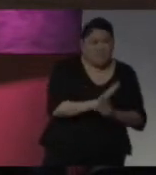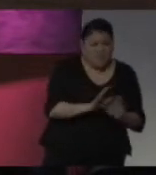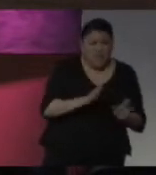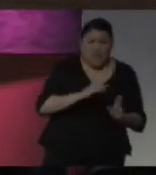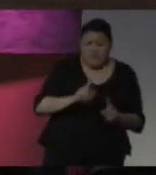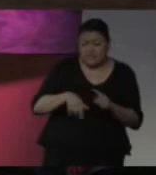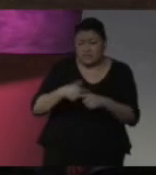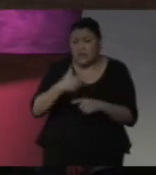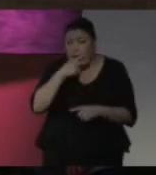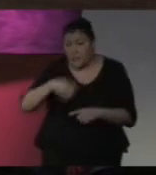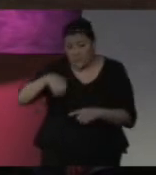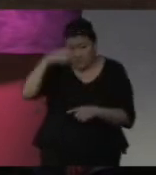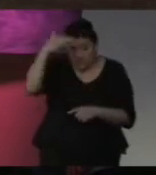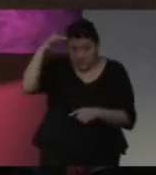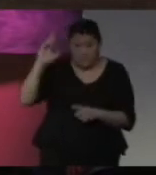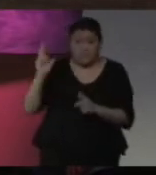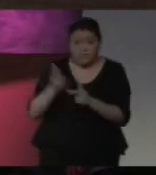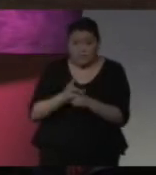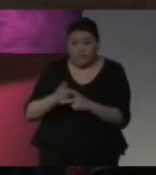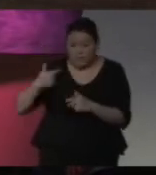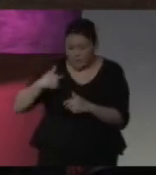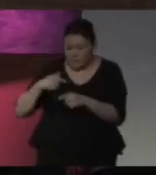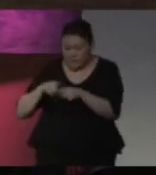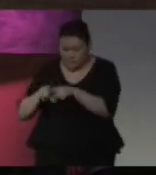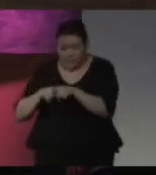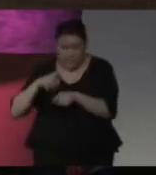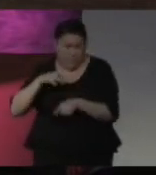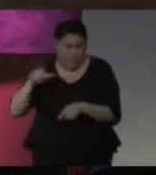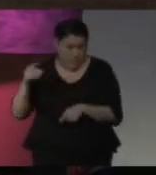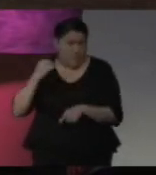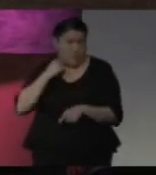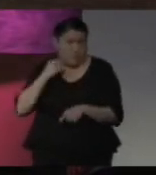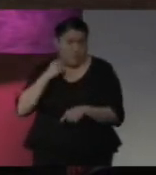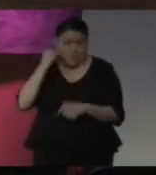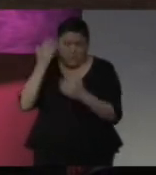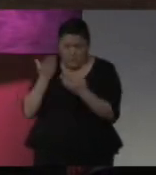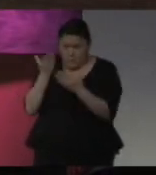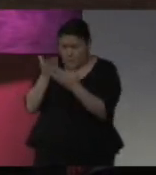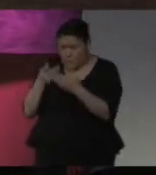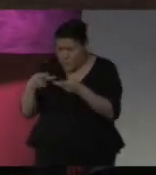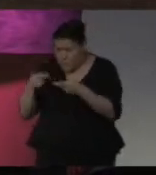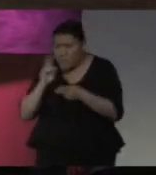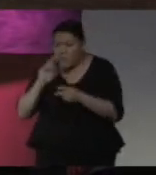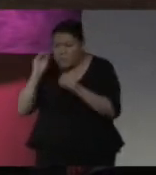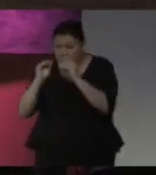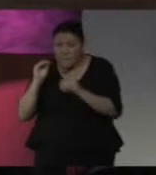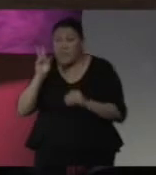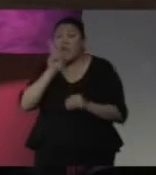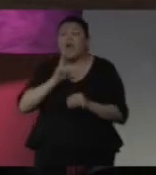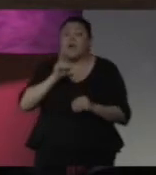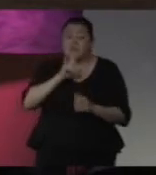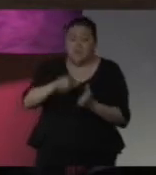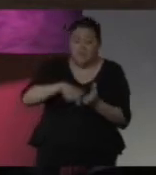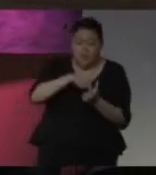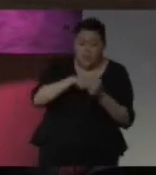viendo, y mi hermana, que es abogada, está trabajando en un proyecto para determinar cuántos estados de sitio se han